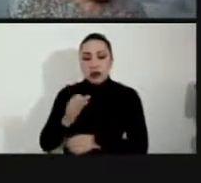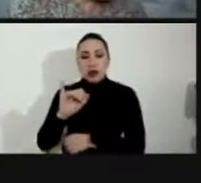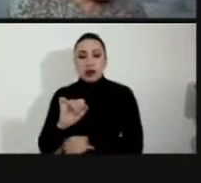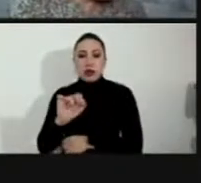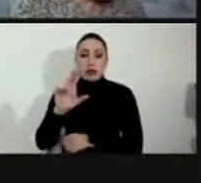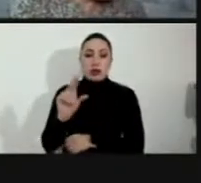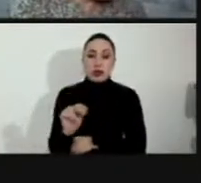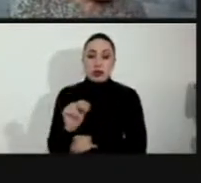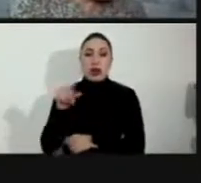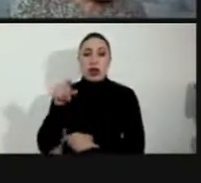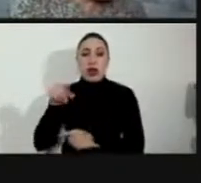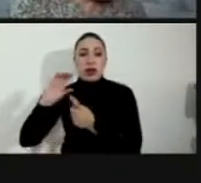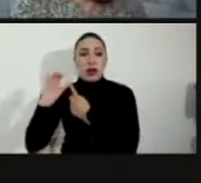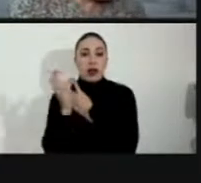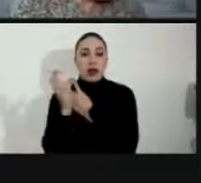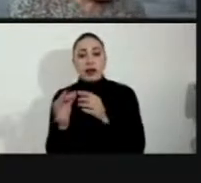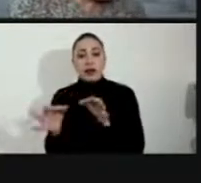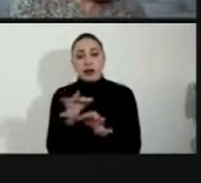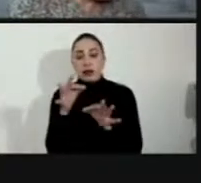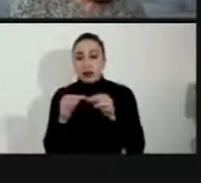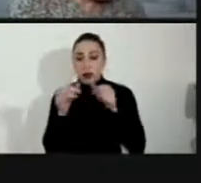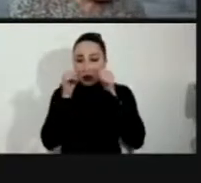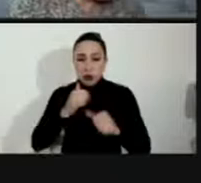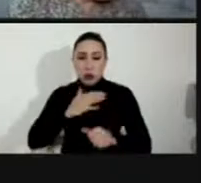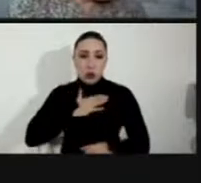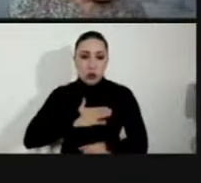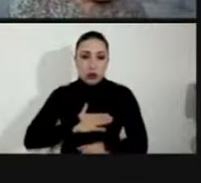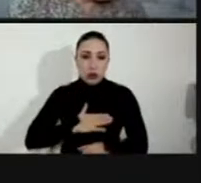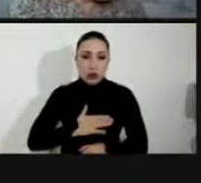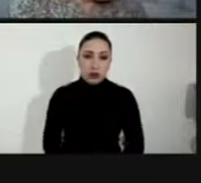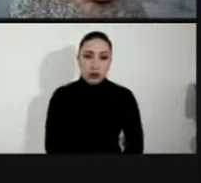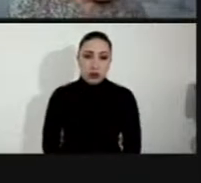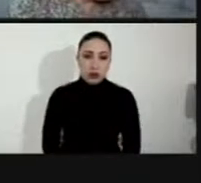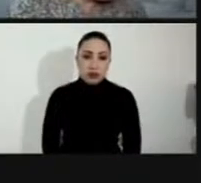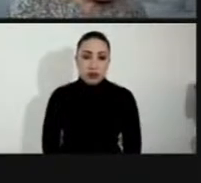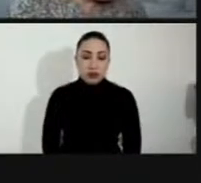Comisión de Administración y Procuración de Justicia.